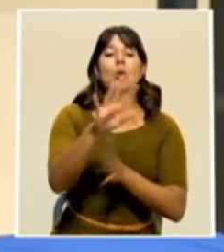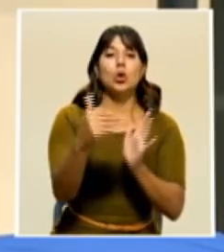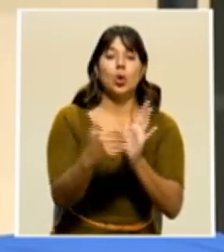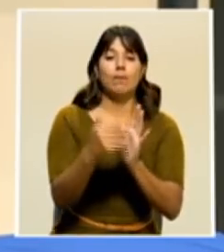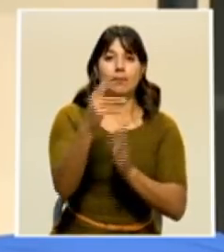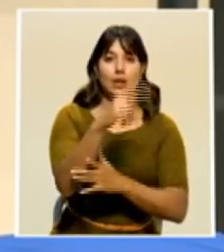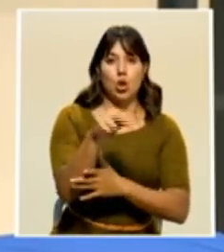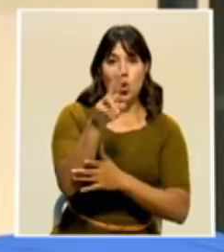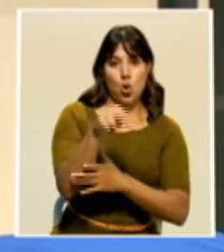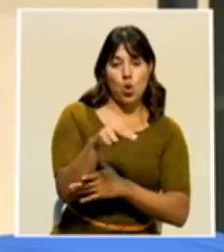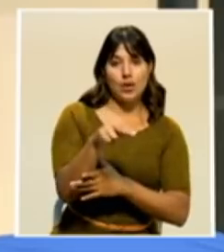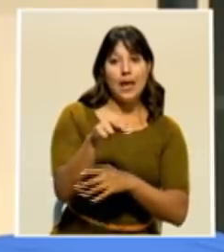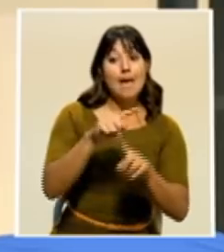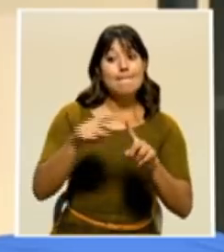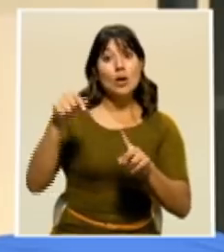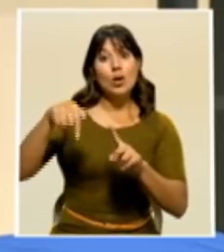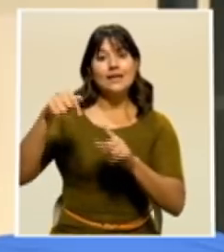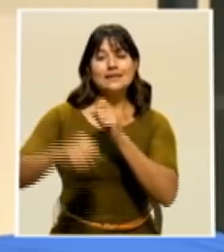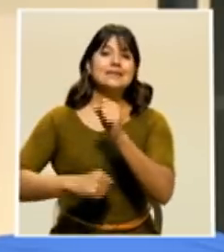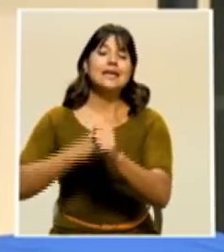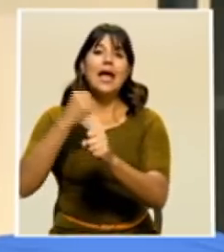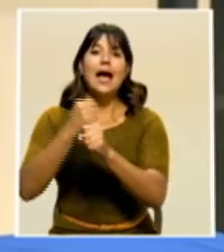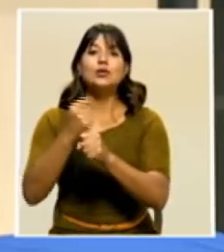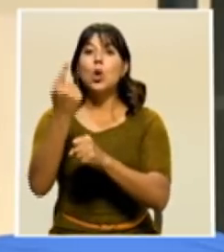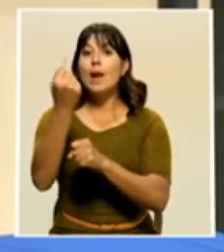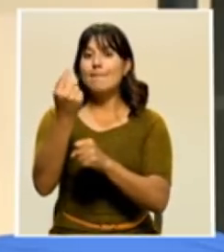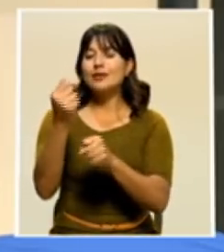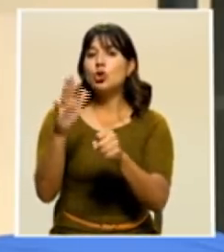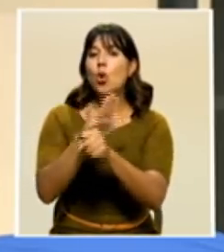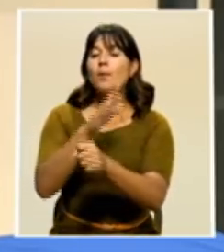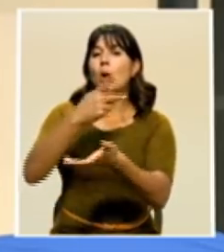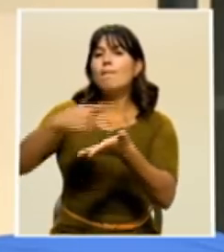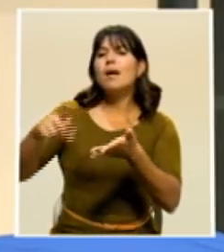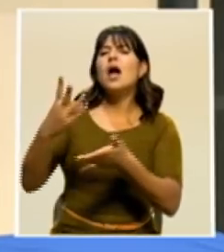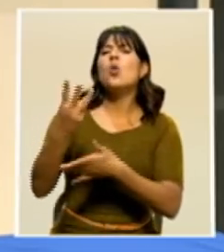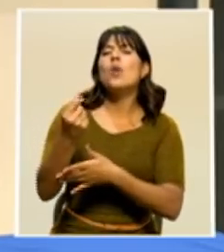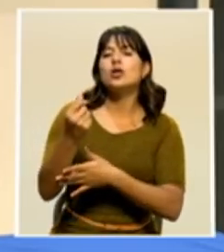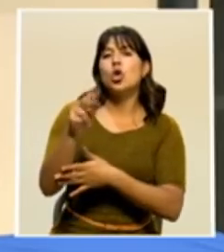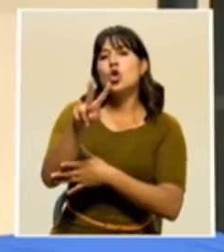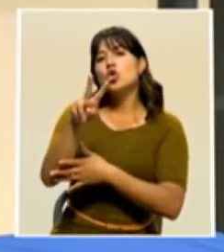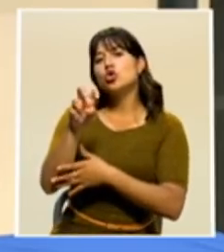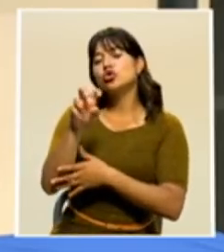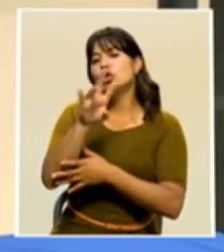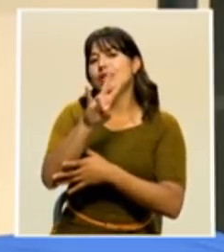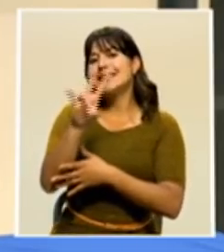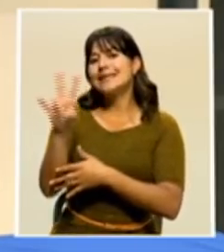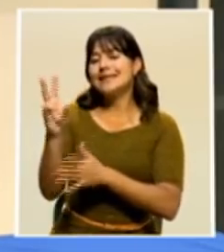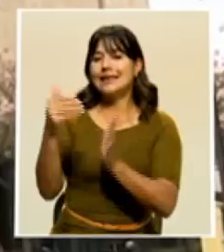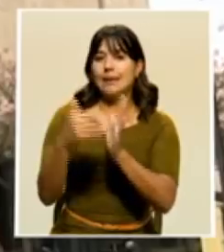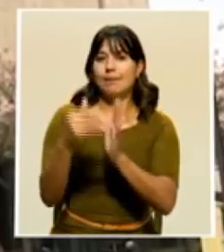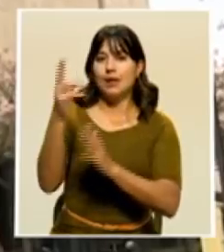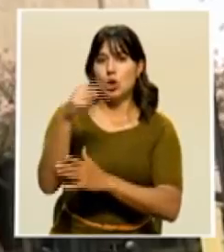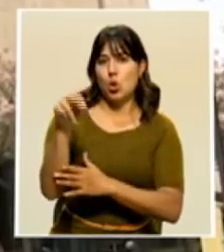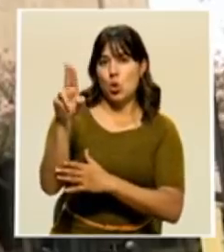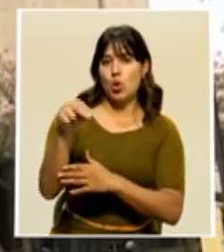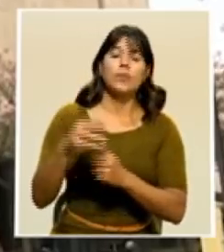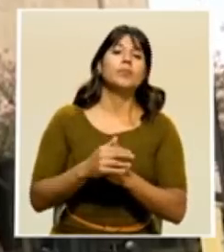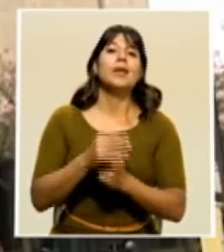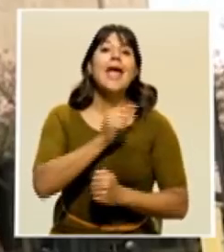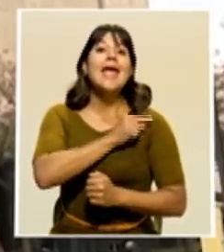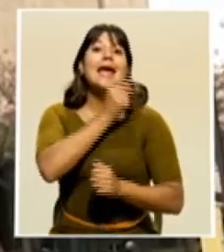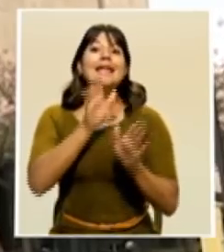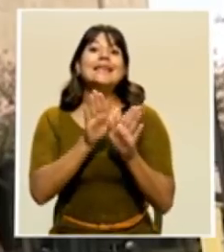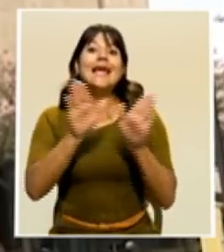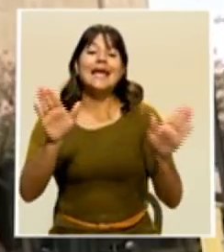colones, siendo que para este año el monto completo ronda los 277.000 colones. El gerente general del